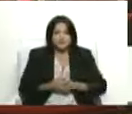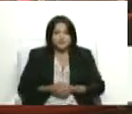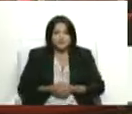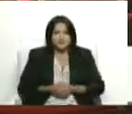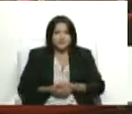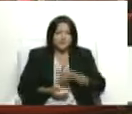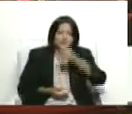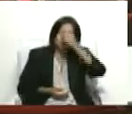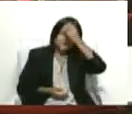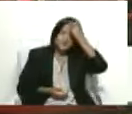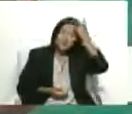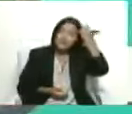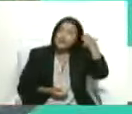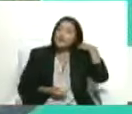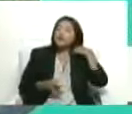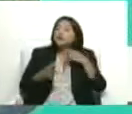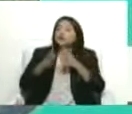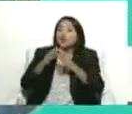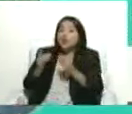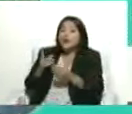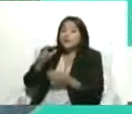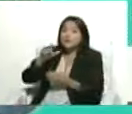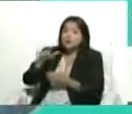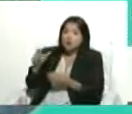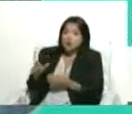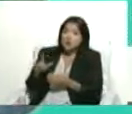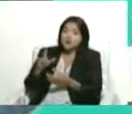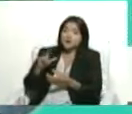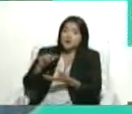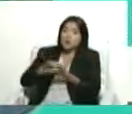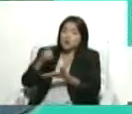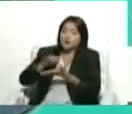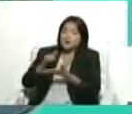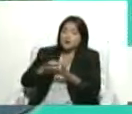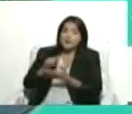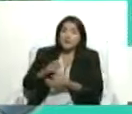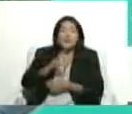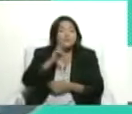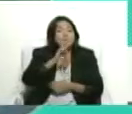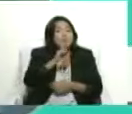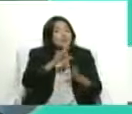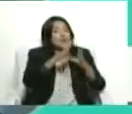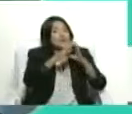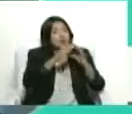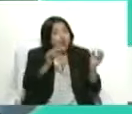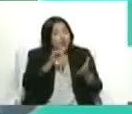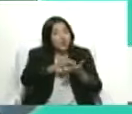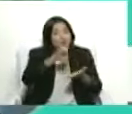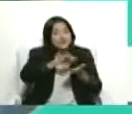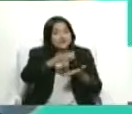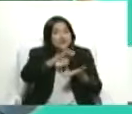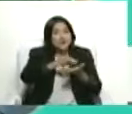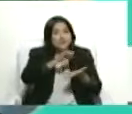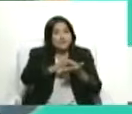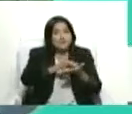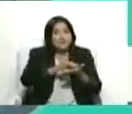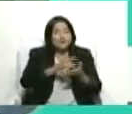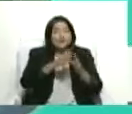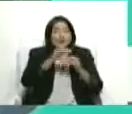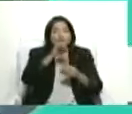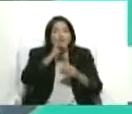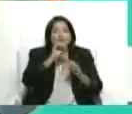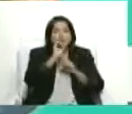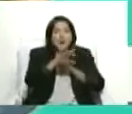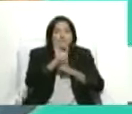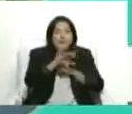todas maneras, todos los que nos quieran seguir por el canal de WhatsApp, que es Venezuela Toda en WhatsApp. Ahí les va a llegar toda la información